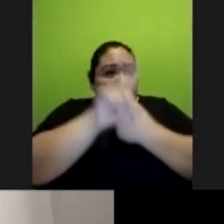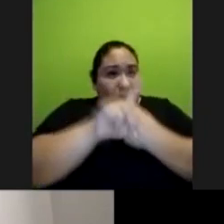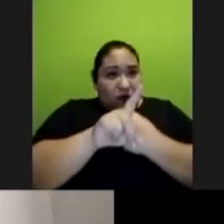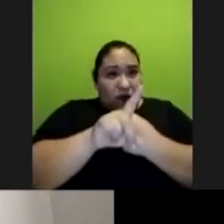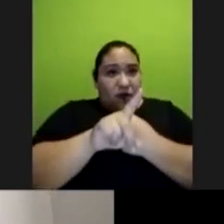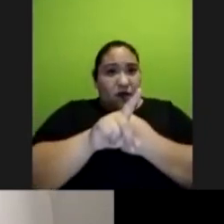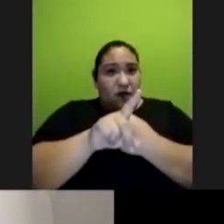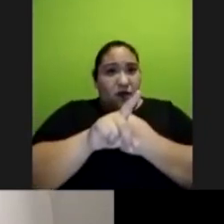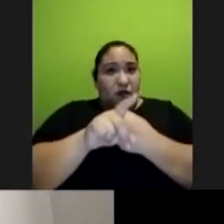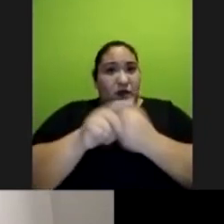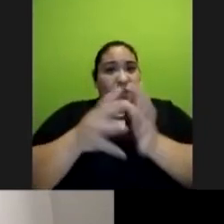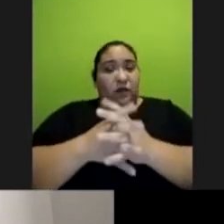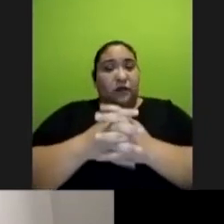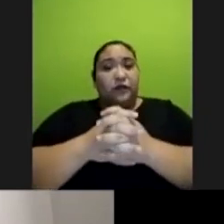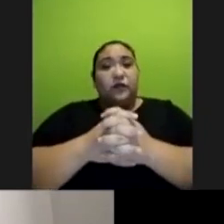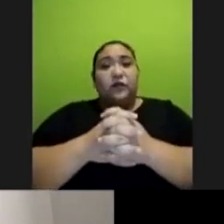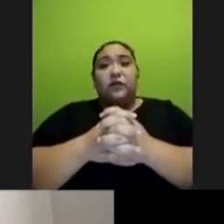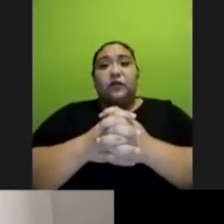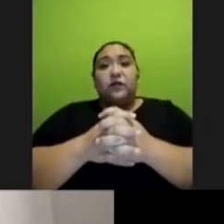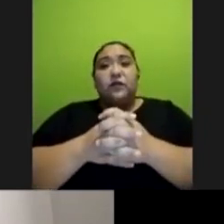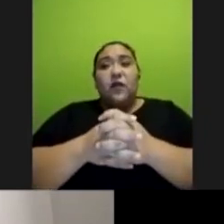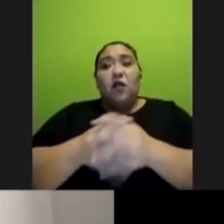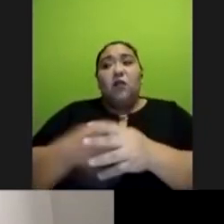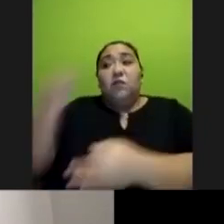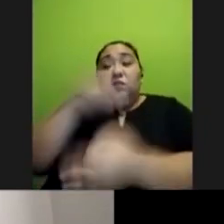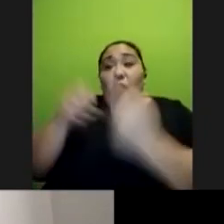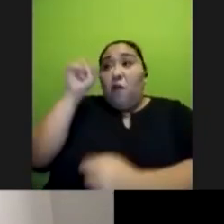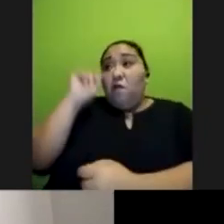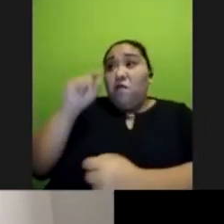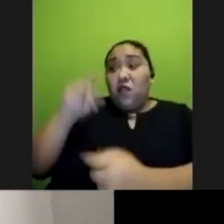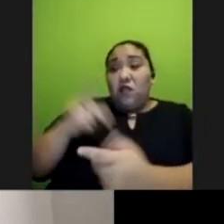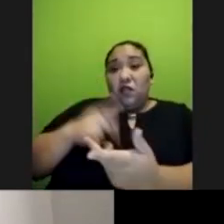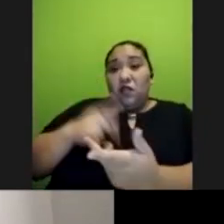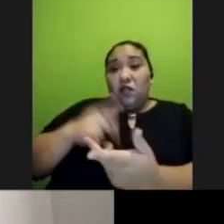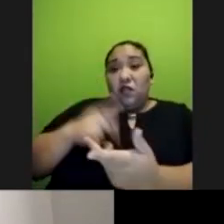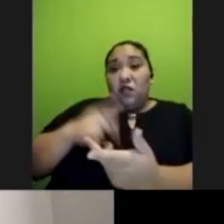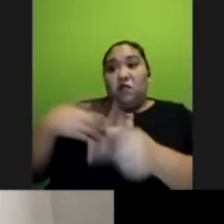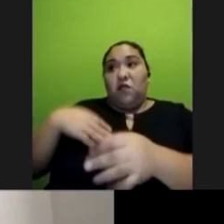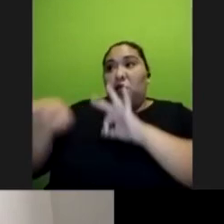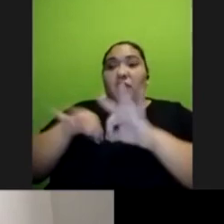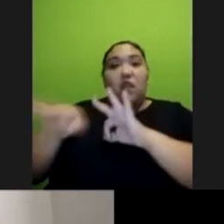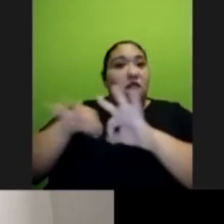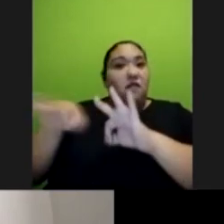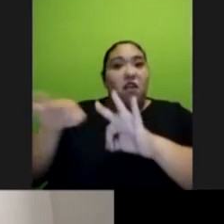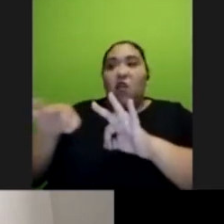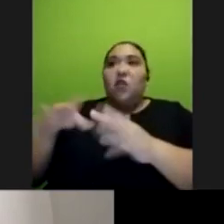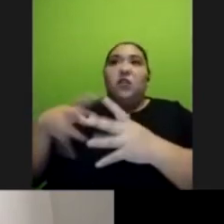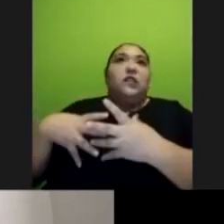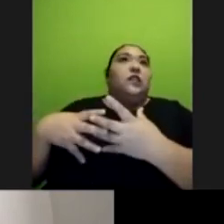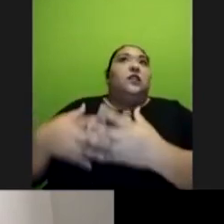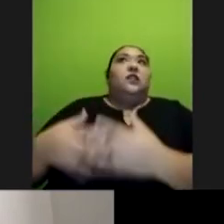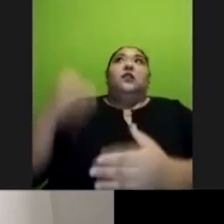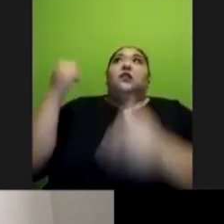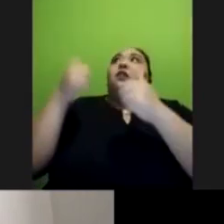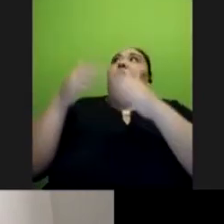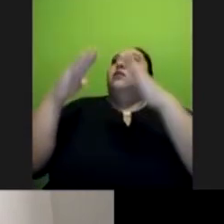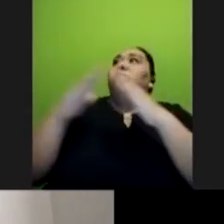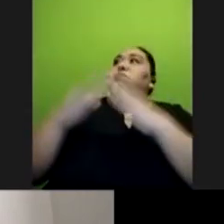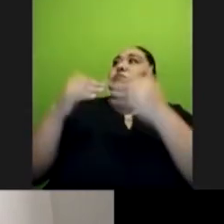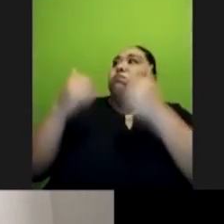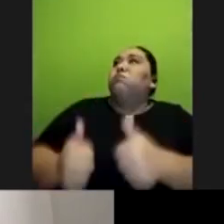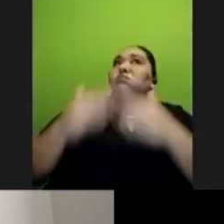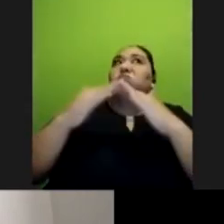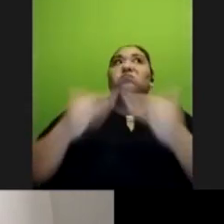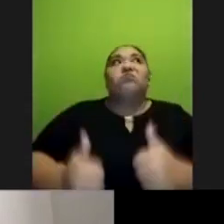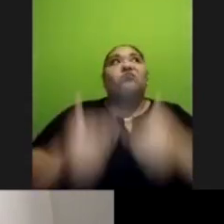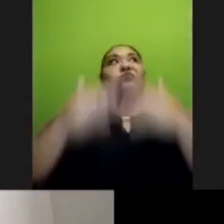por la misma situación de que probablemente el trabajo no ha parado para muchas mamás y muchos papás que están en las casas. Y los niños y las niñas tampoco ha